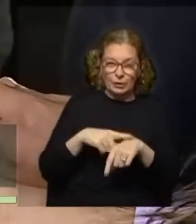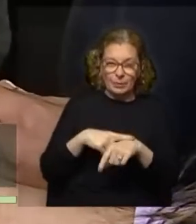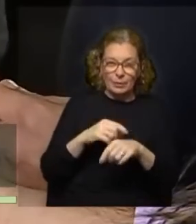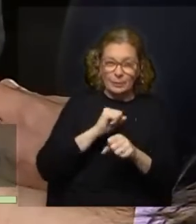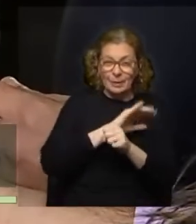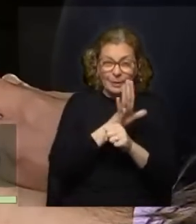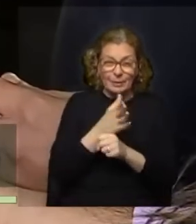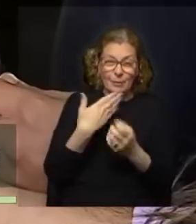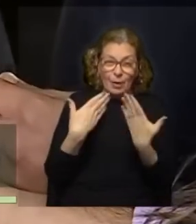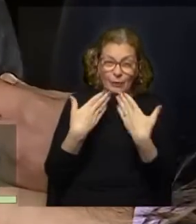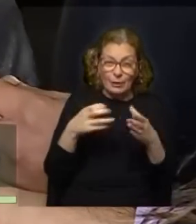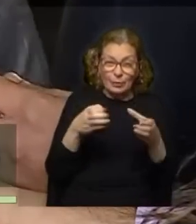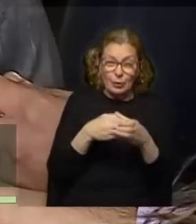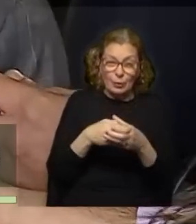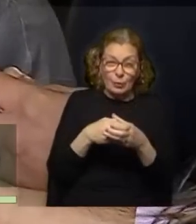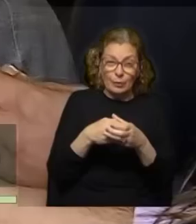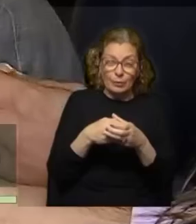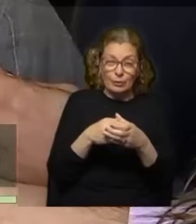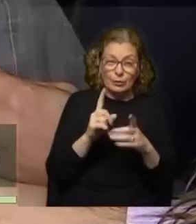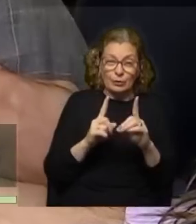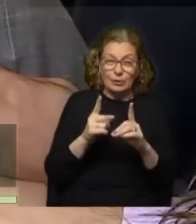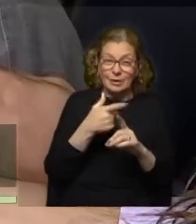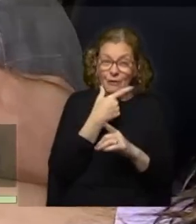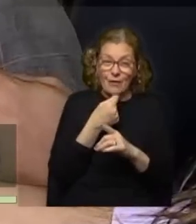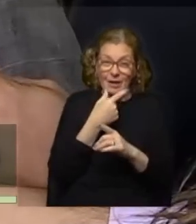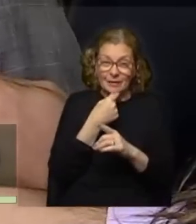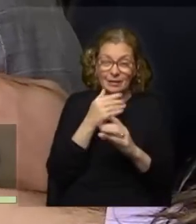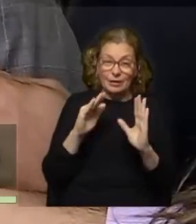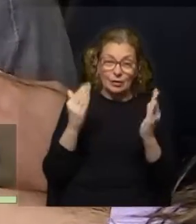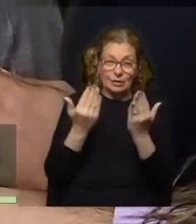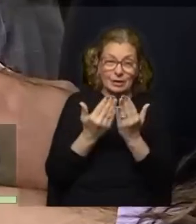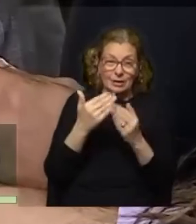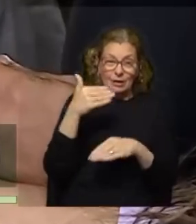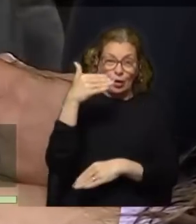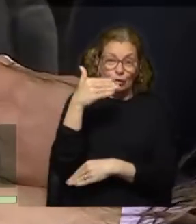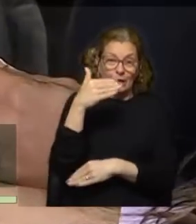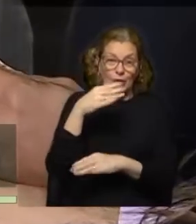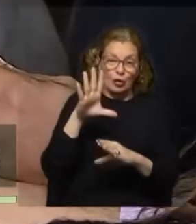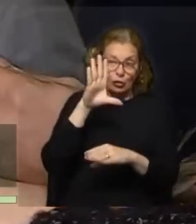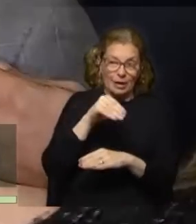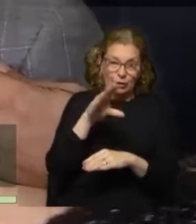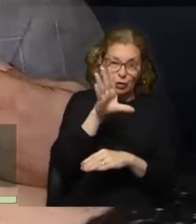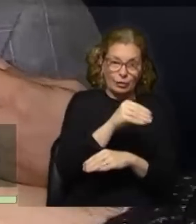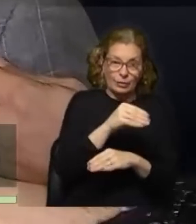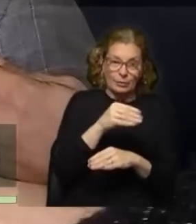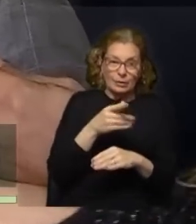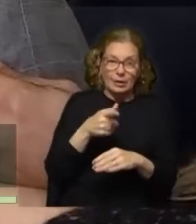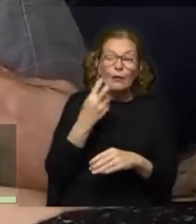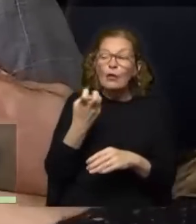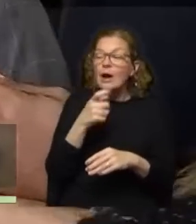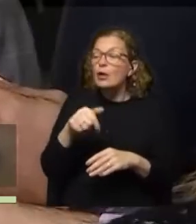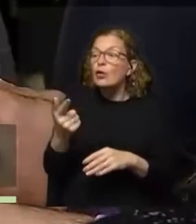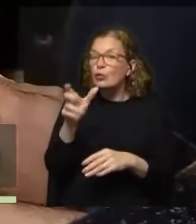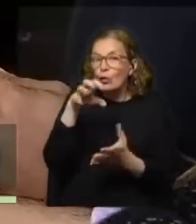recién estamos hablando con los equipos no fue tan sencillo el cierre total de los hoteles porque así como se cierra hay que buscar la oferta en otro lado